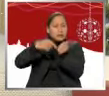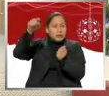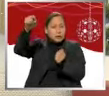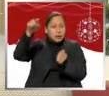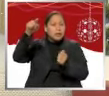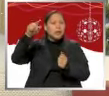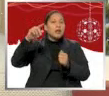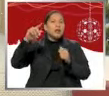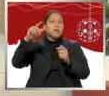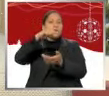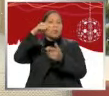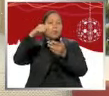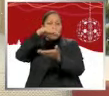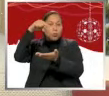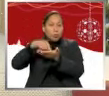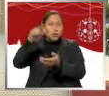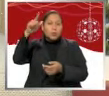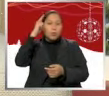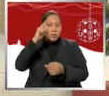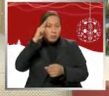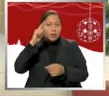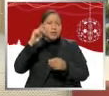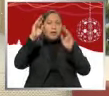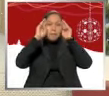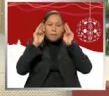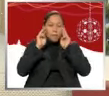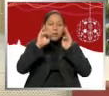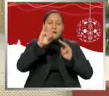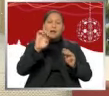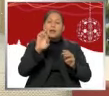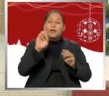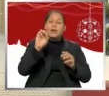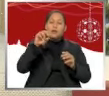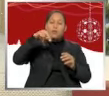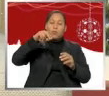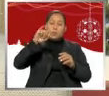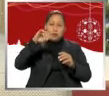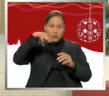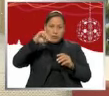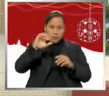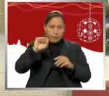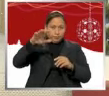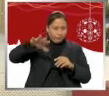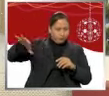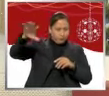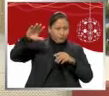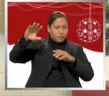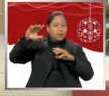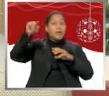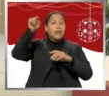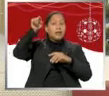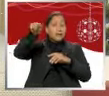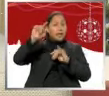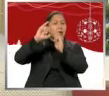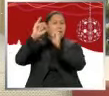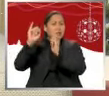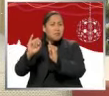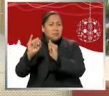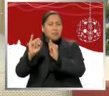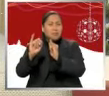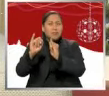de Guadalupe, donde están los monjes jerónimos, y es una virgen, como muchas